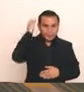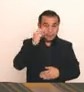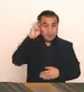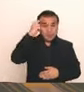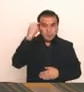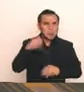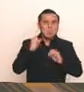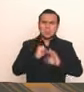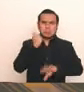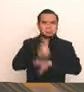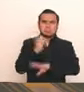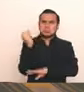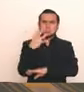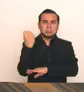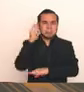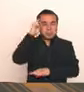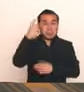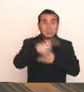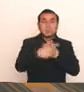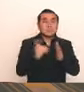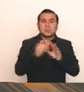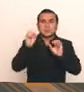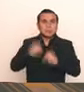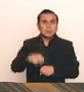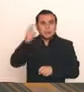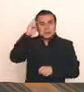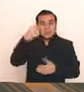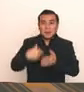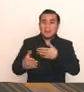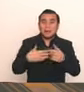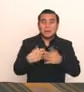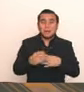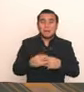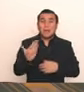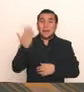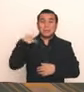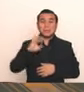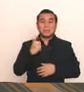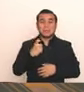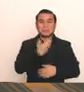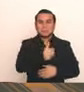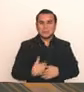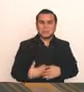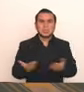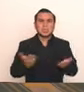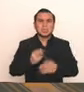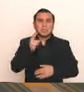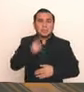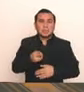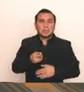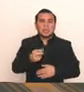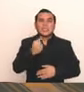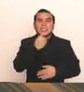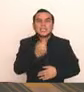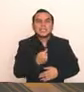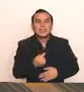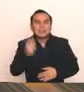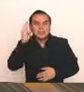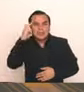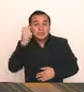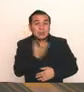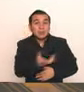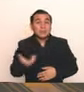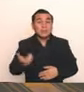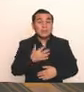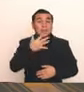aún cuando los diputados se nieguen a hacerlo aún cuando todos los expresidentes lo han hecho tienes hasta precedentes dejarían si nos quitan esa